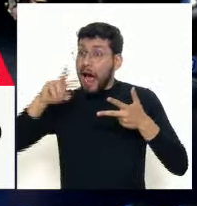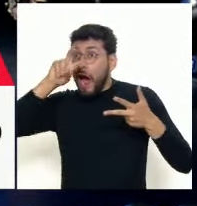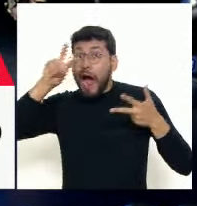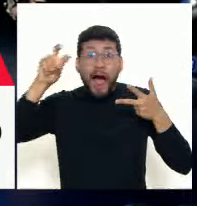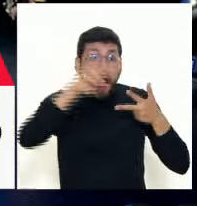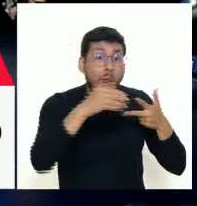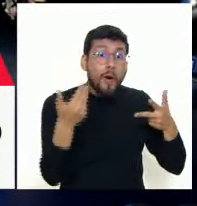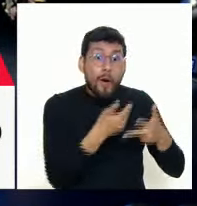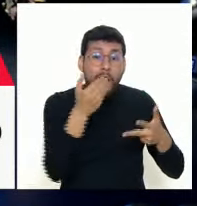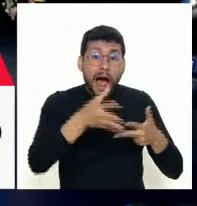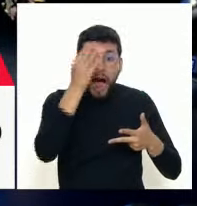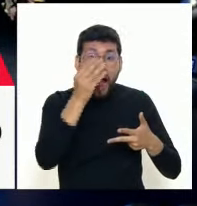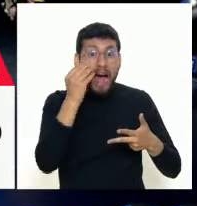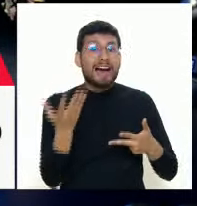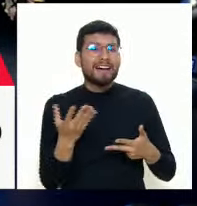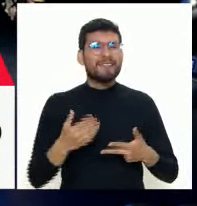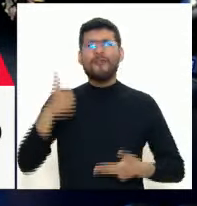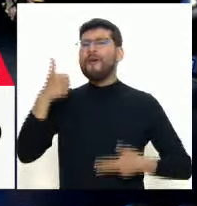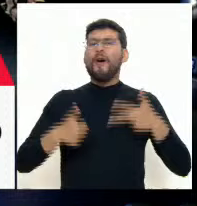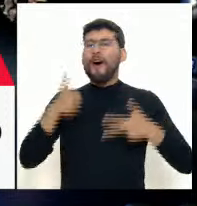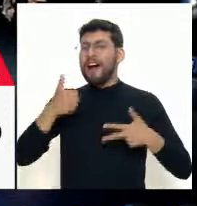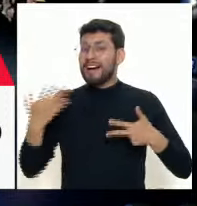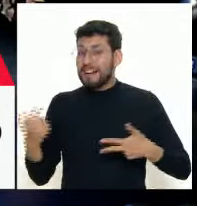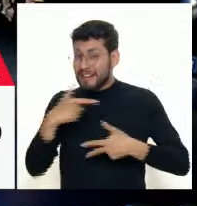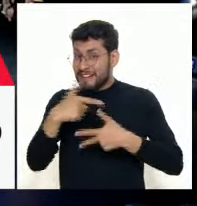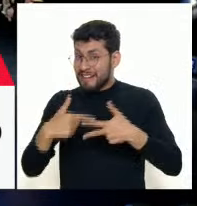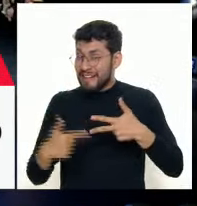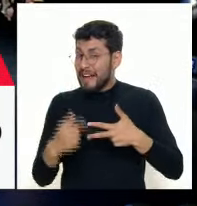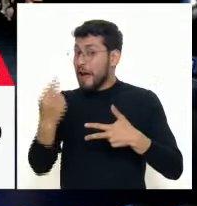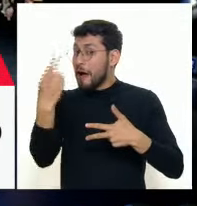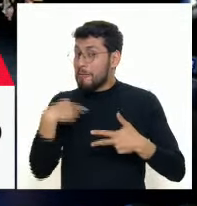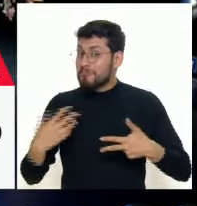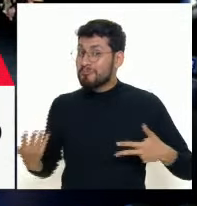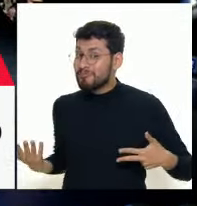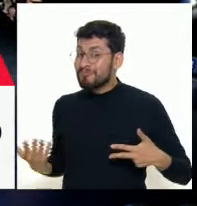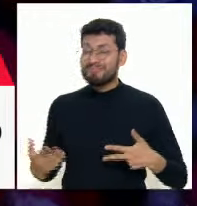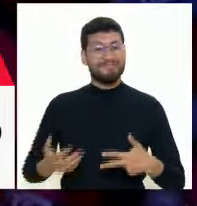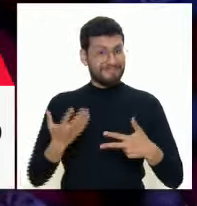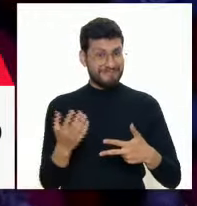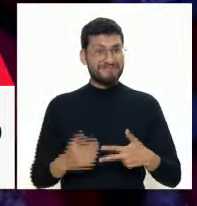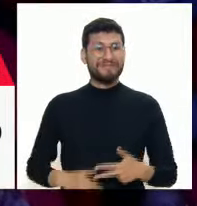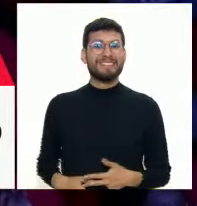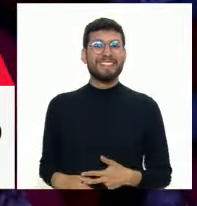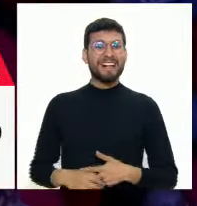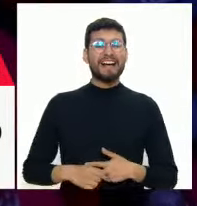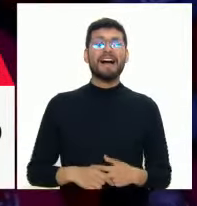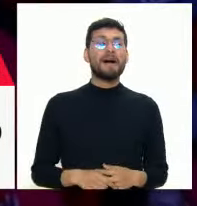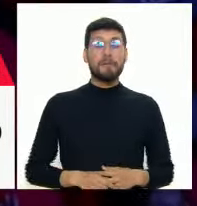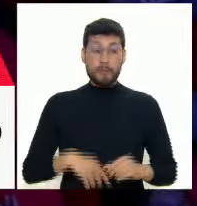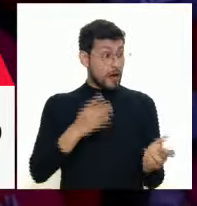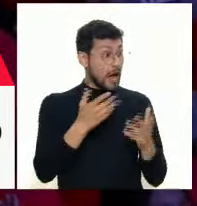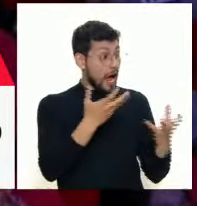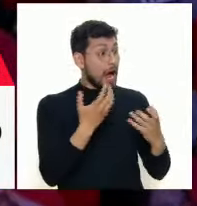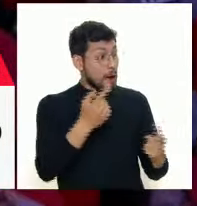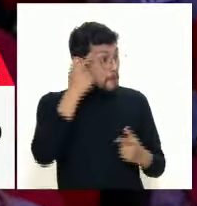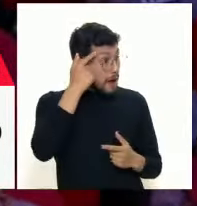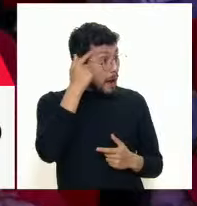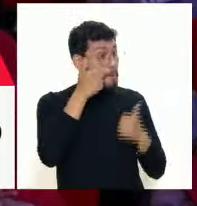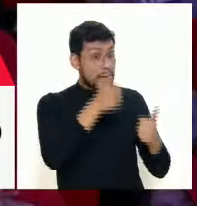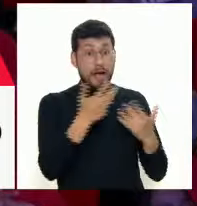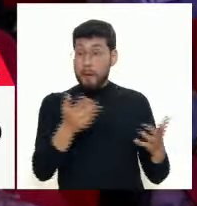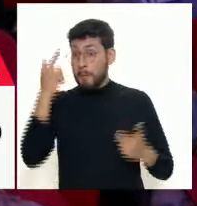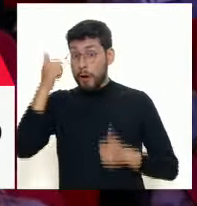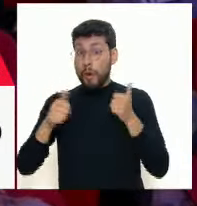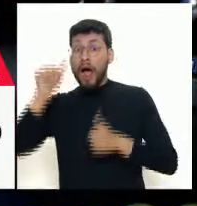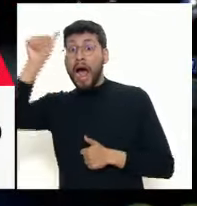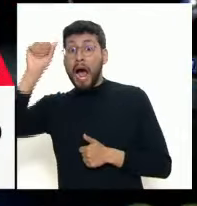aprender algo nuevo. Tienen 15 segundos para pensar su respuesta. Allá vamos. Chicos, pero tienen que pensar bien. ¿Ustedes qué